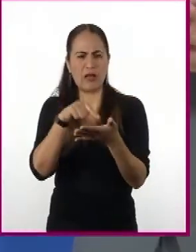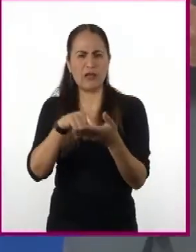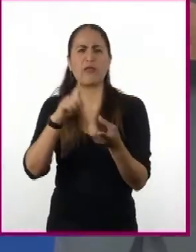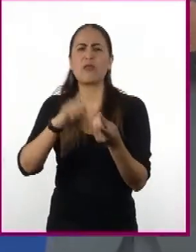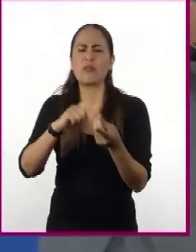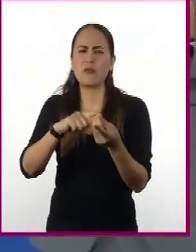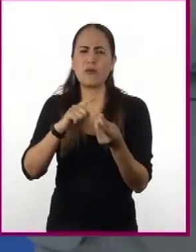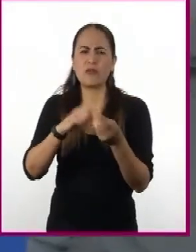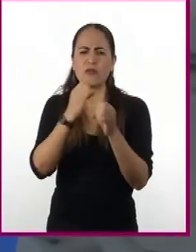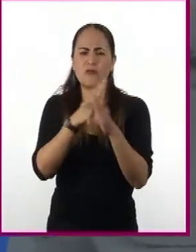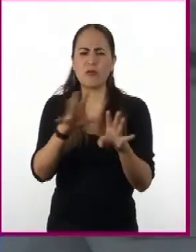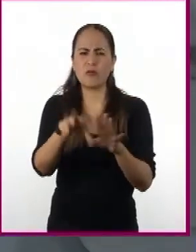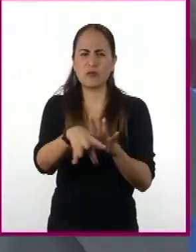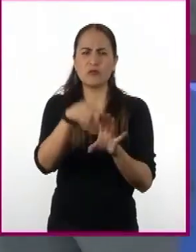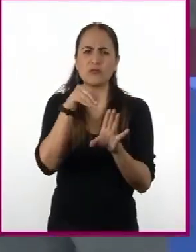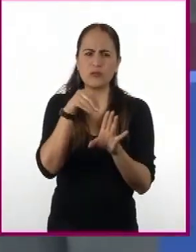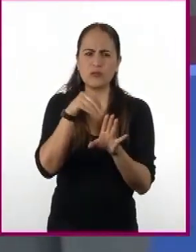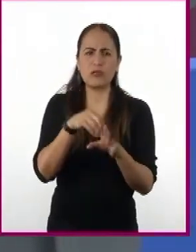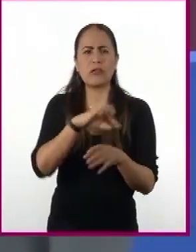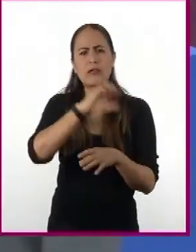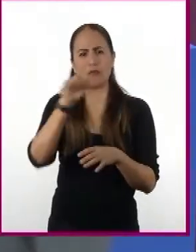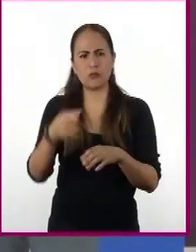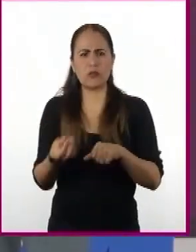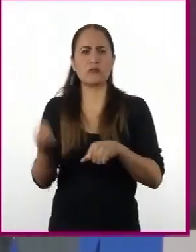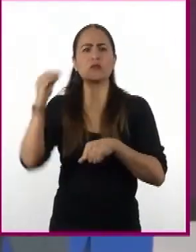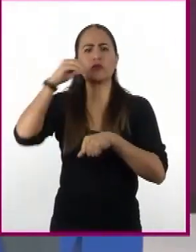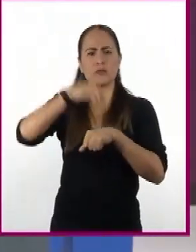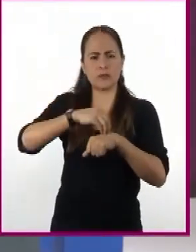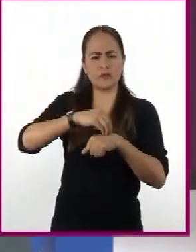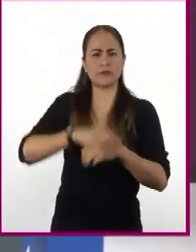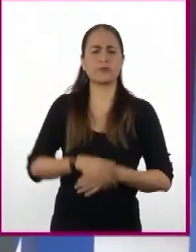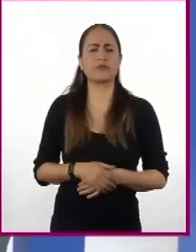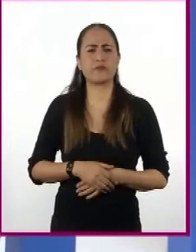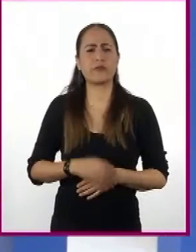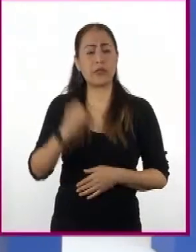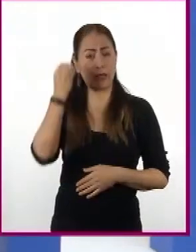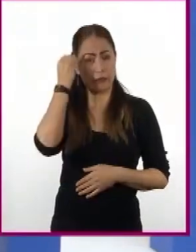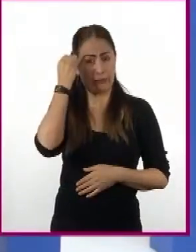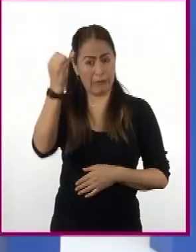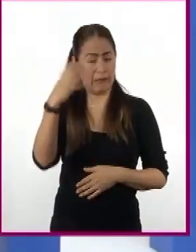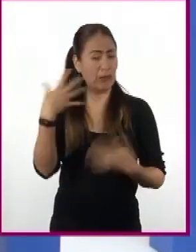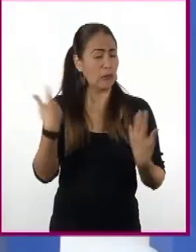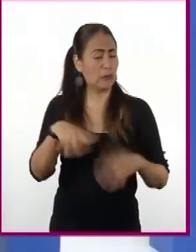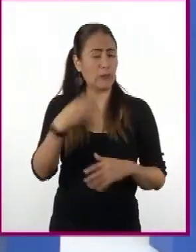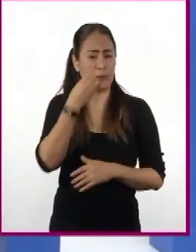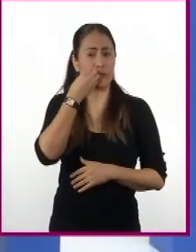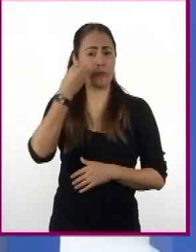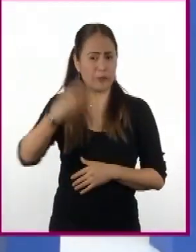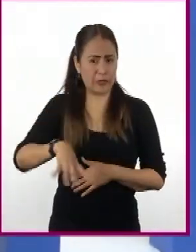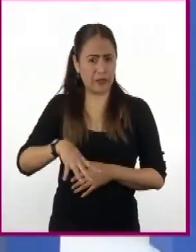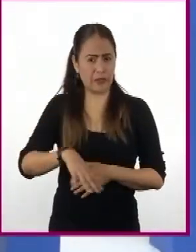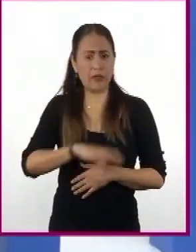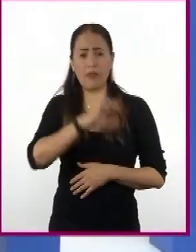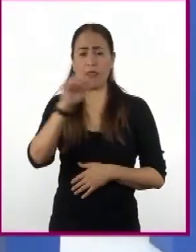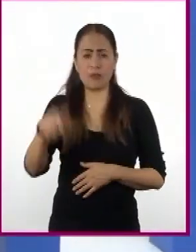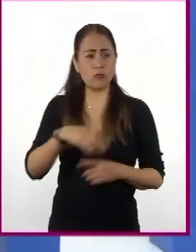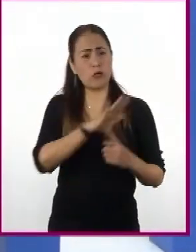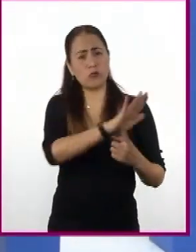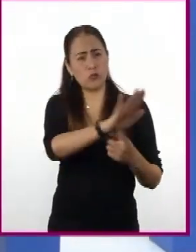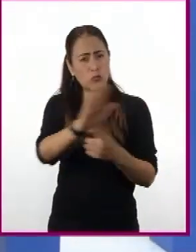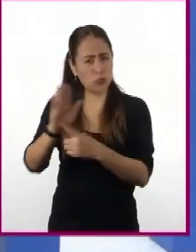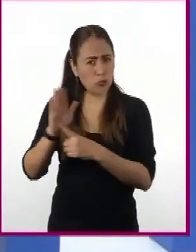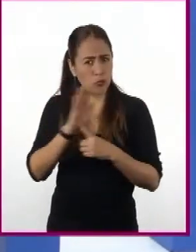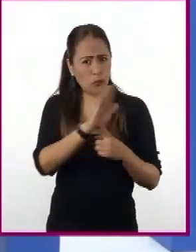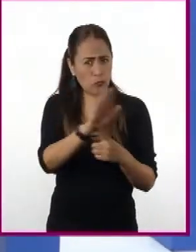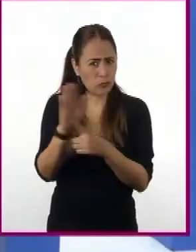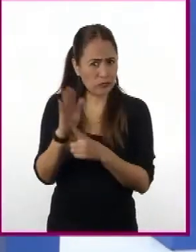estamos obteniendo el material para incluirlo en el libro. La idea es excelente y cuando la compartamos será